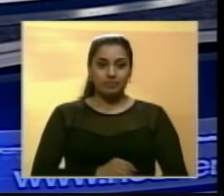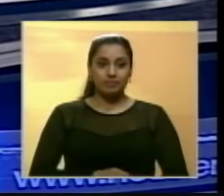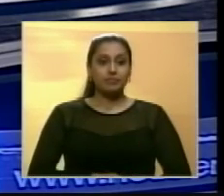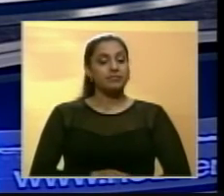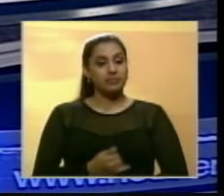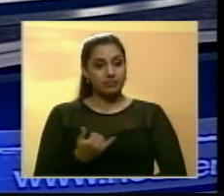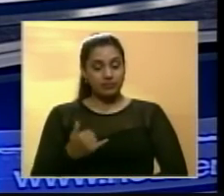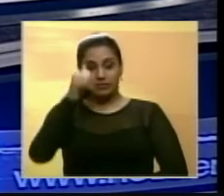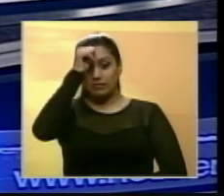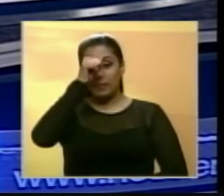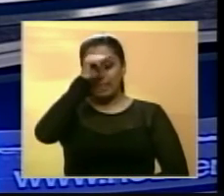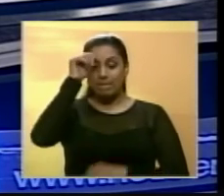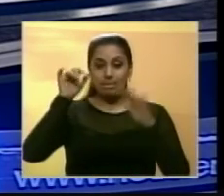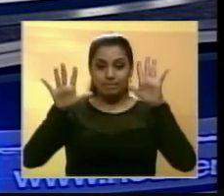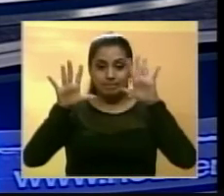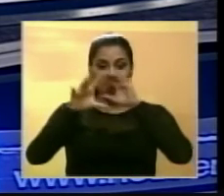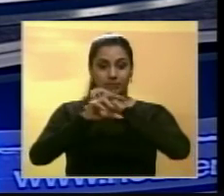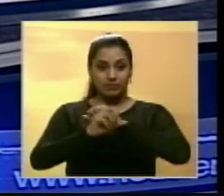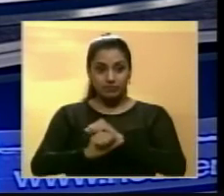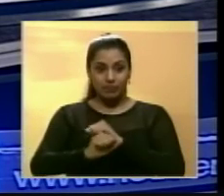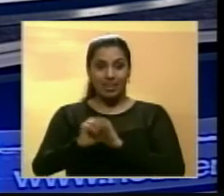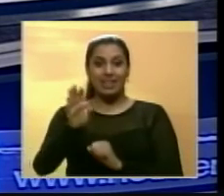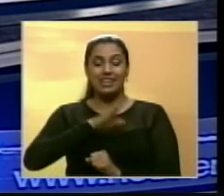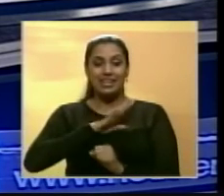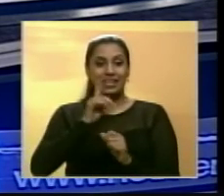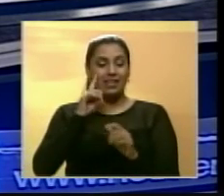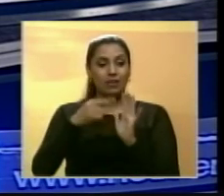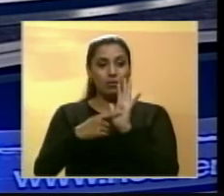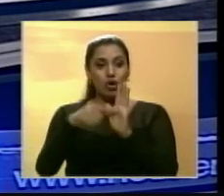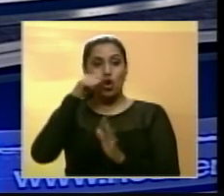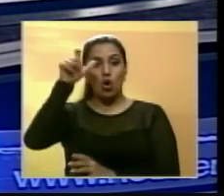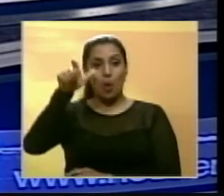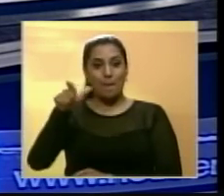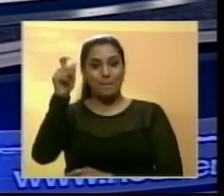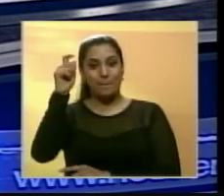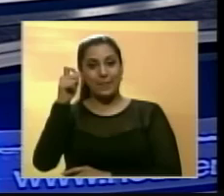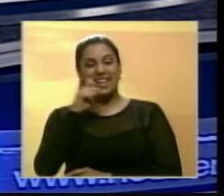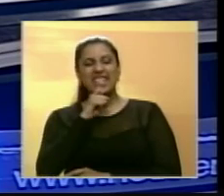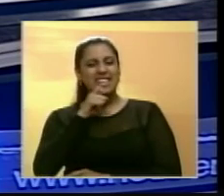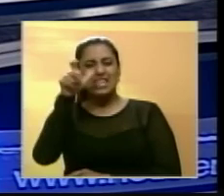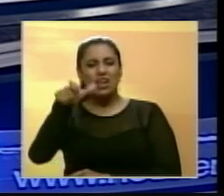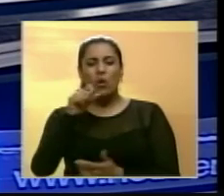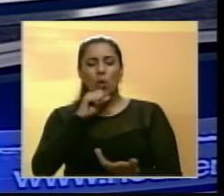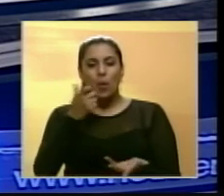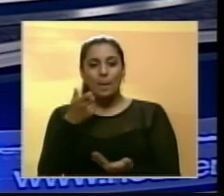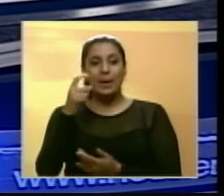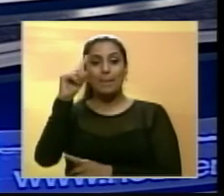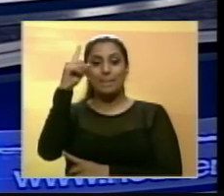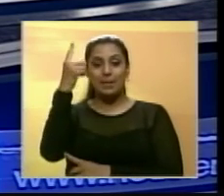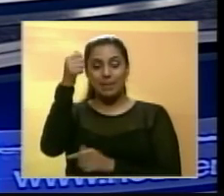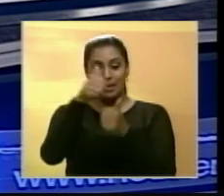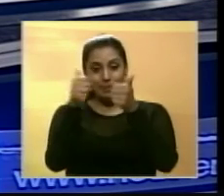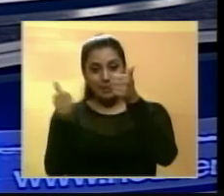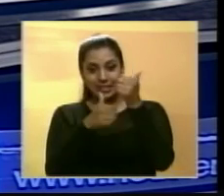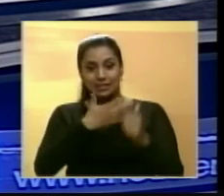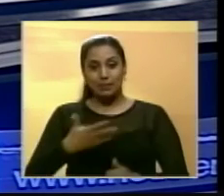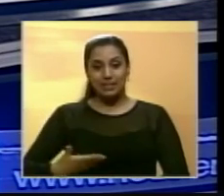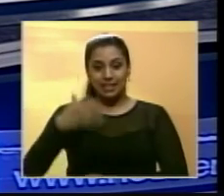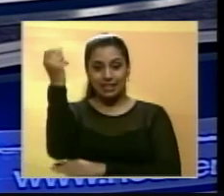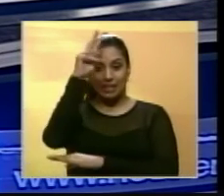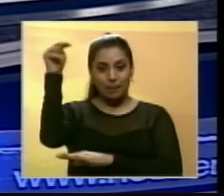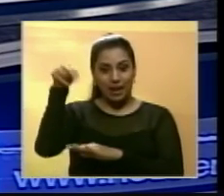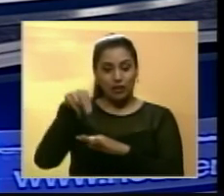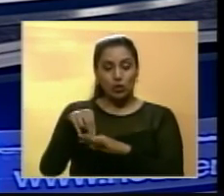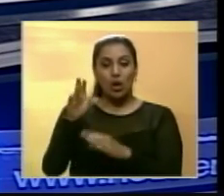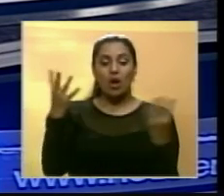Bueno, este domingo a las 10 de la noche estará al descubierto Enrique Márquez. Así es, Enrique Márquez, el primer vicepresidente de la Asamblea